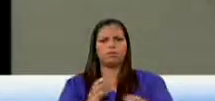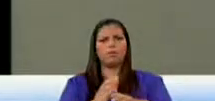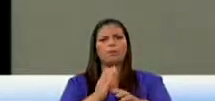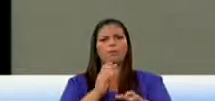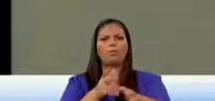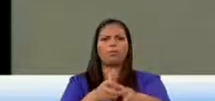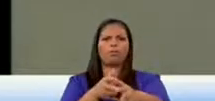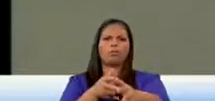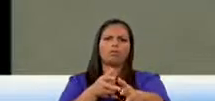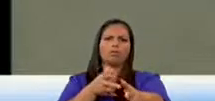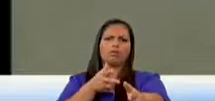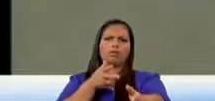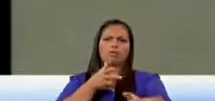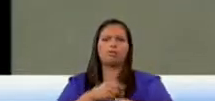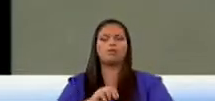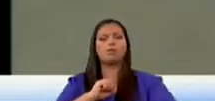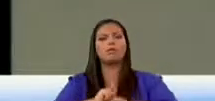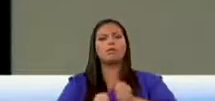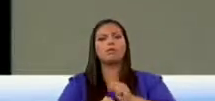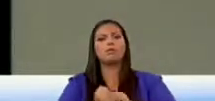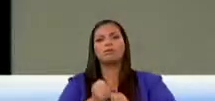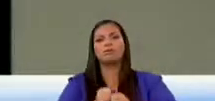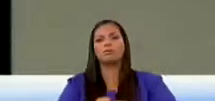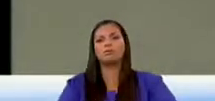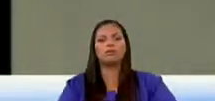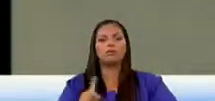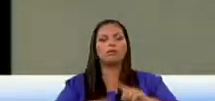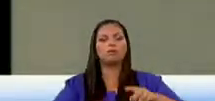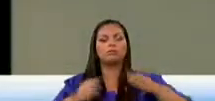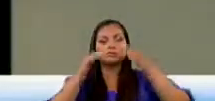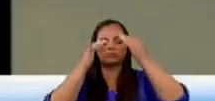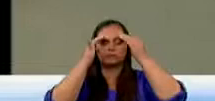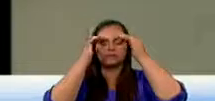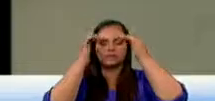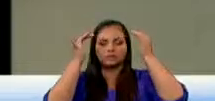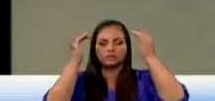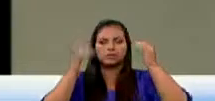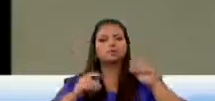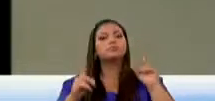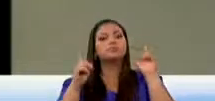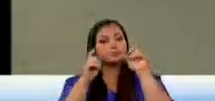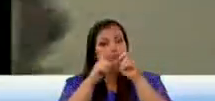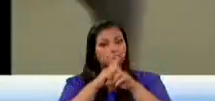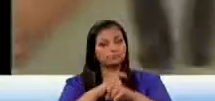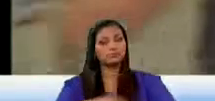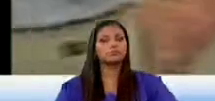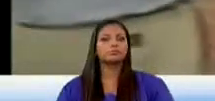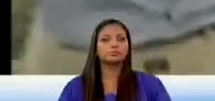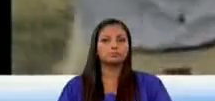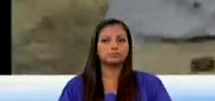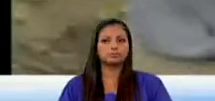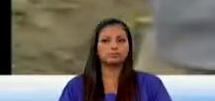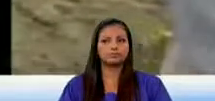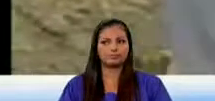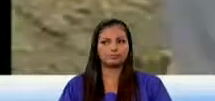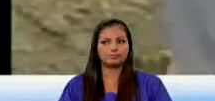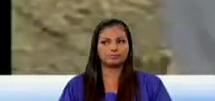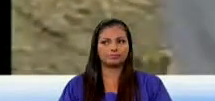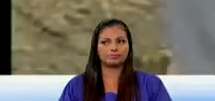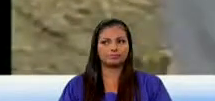Y ese es un dolor de cabeza para muchas de estas personas. Señor, buenos días, un minutito.